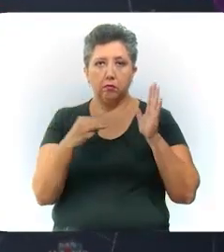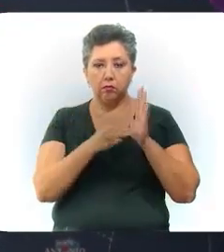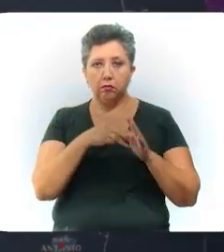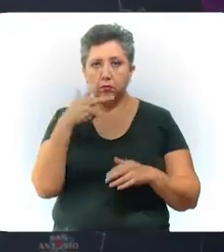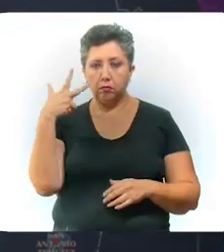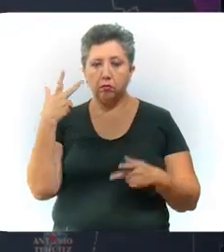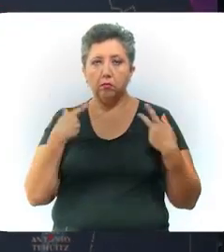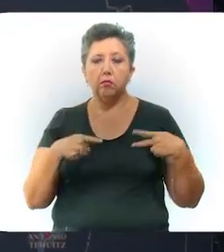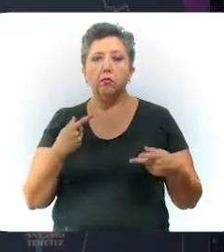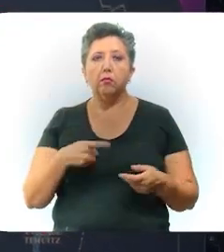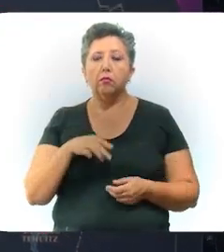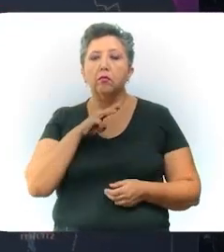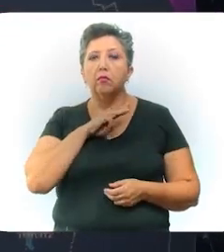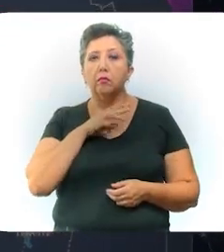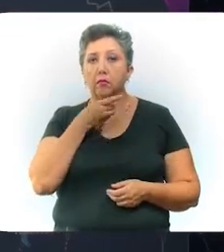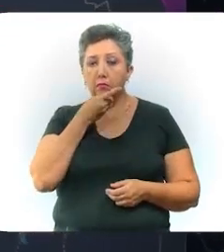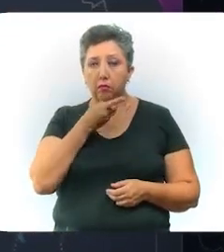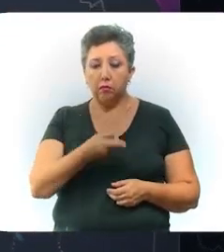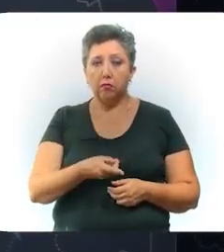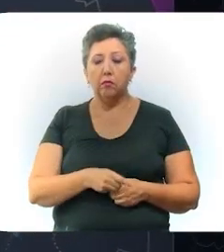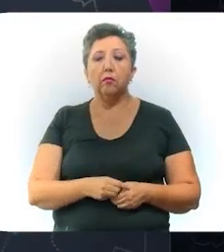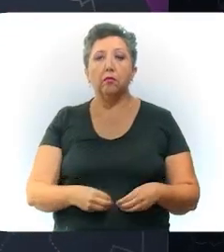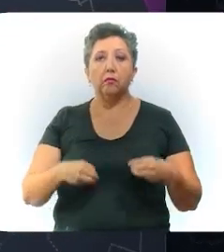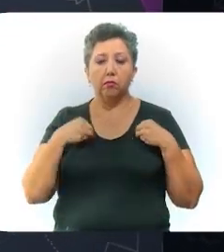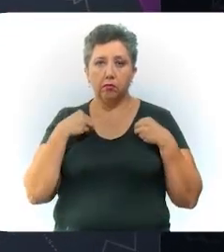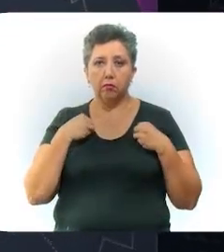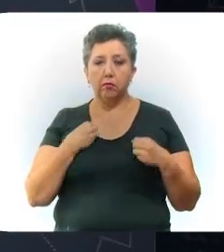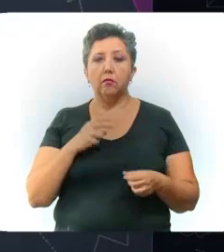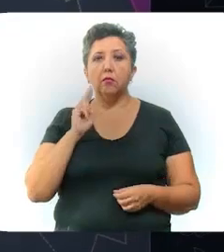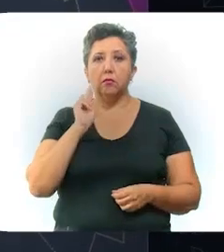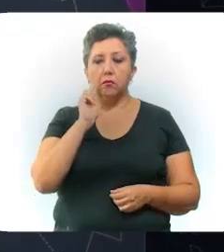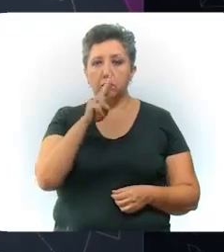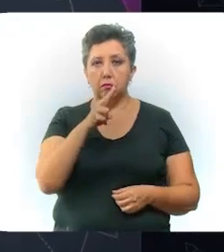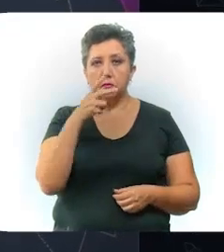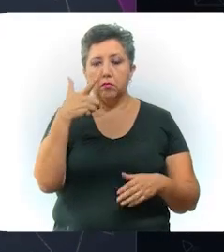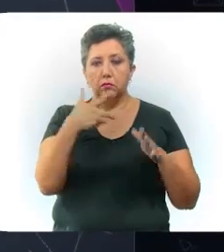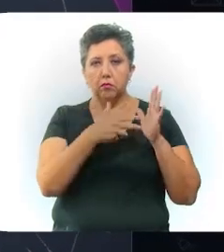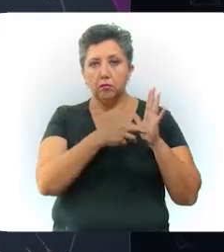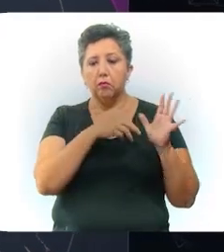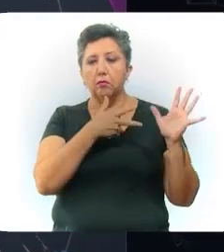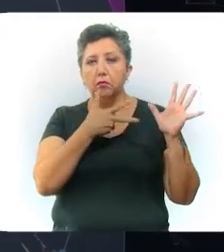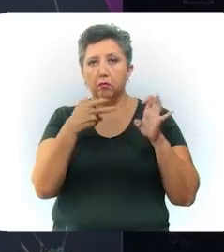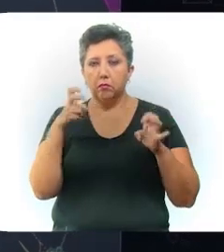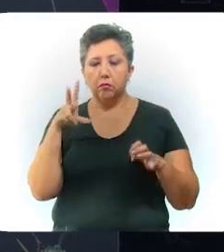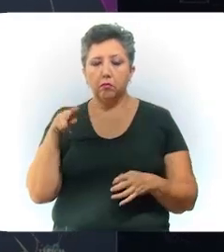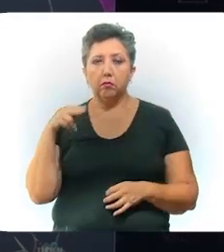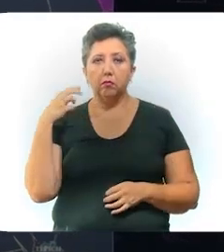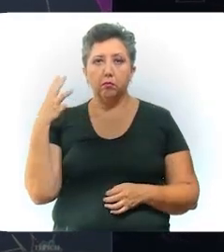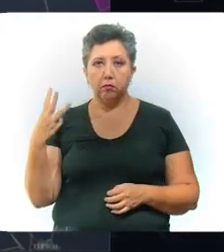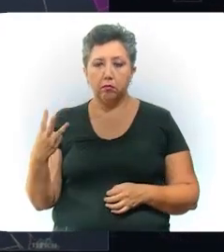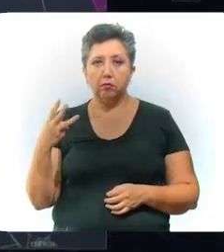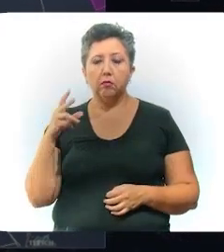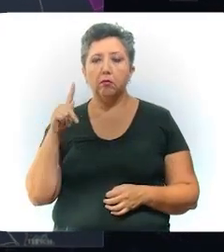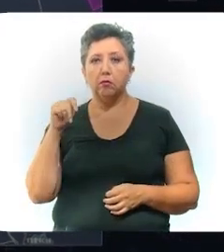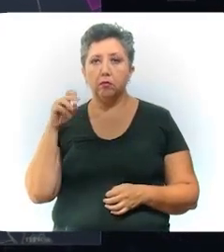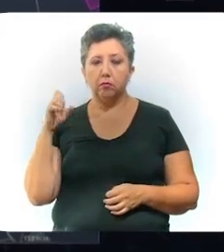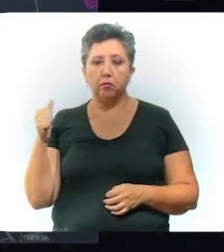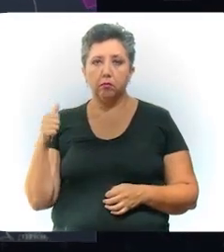32.008 personas contagiadas de coronavirus que viven en la zona norte 8.883, en la zona